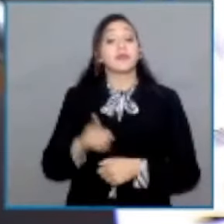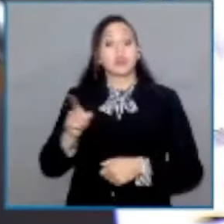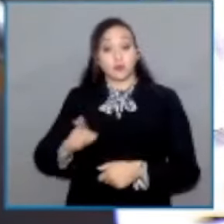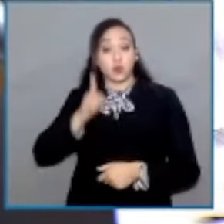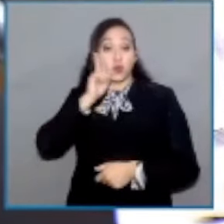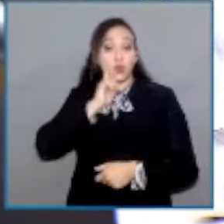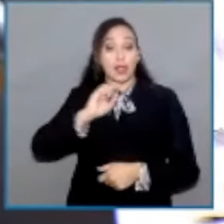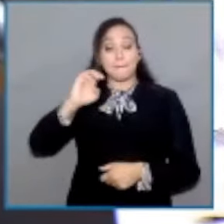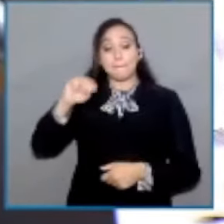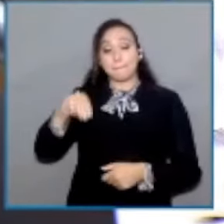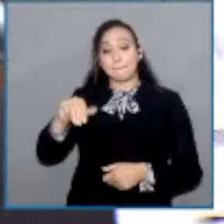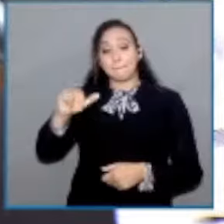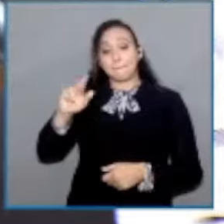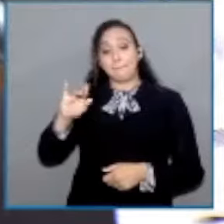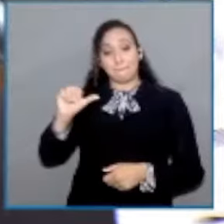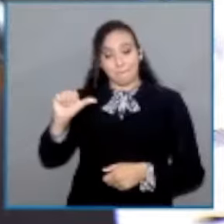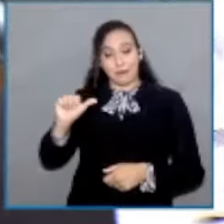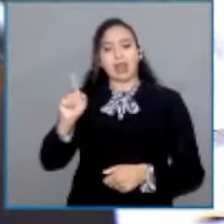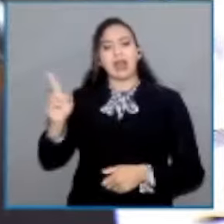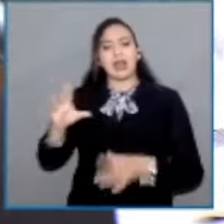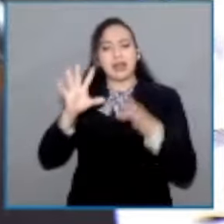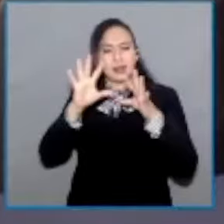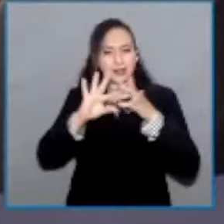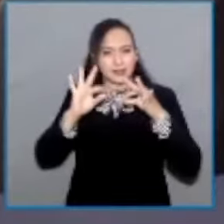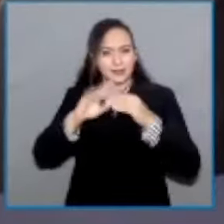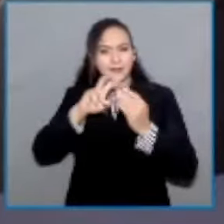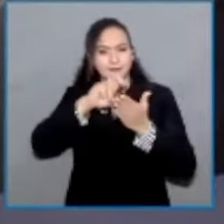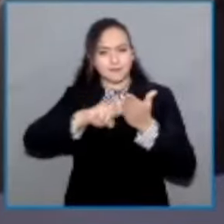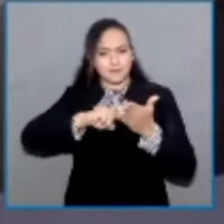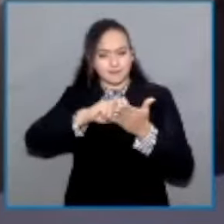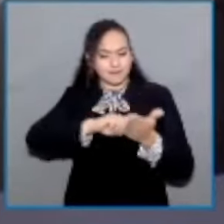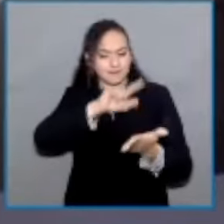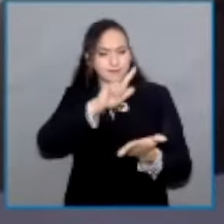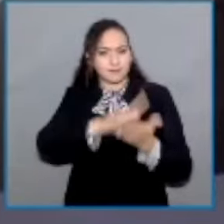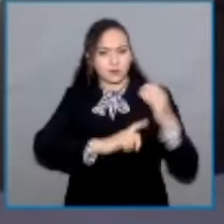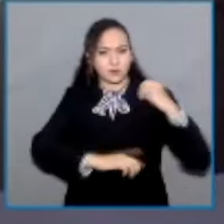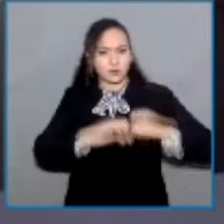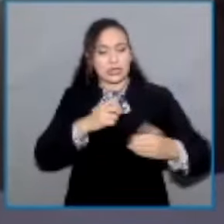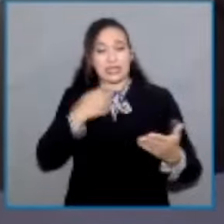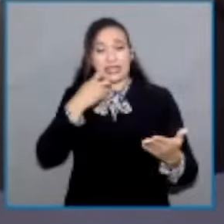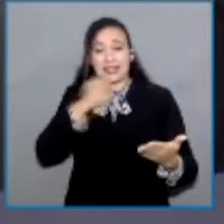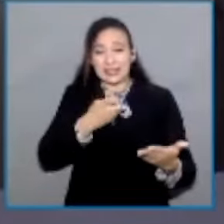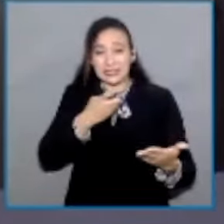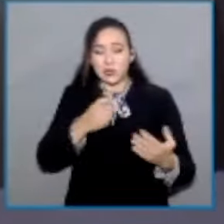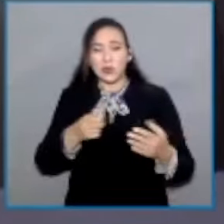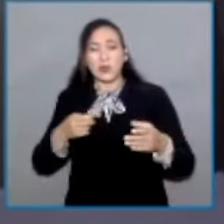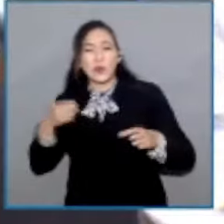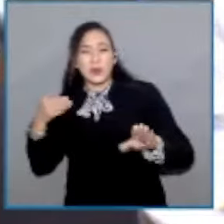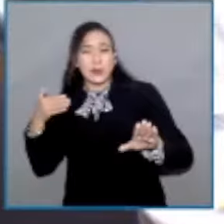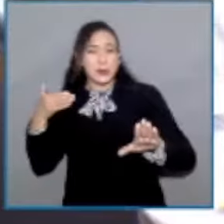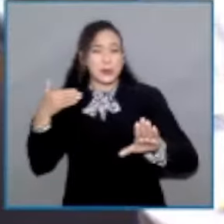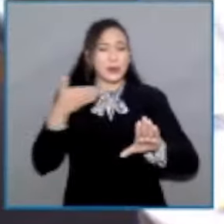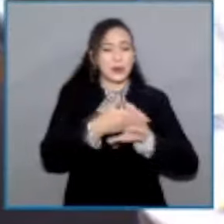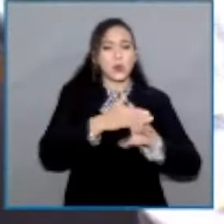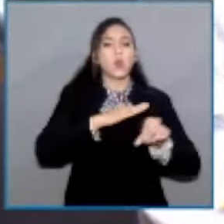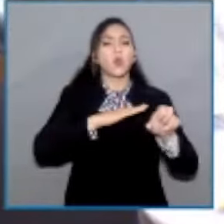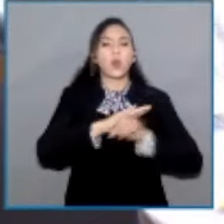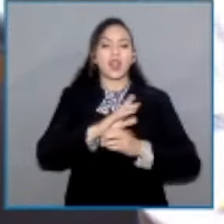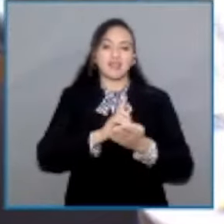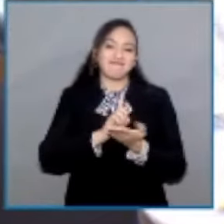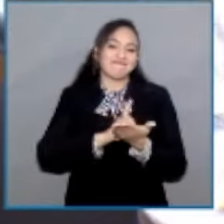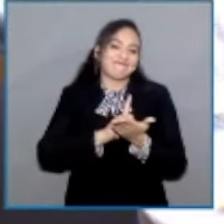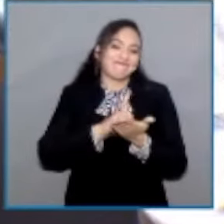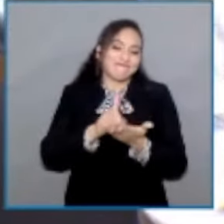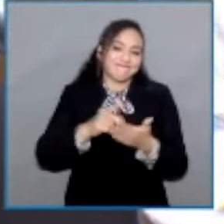su parte, afirmó que la reforma judicial representa un ataque directo para los derechos de los mexicanos e incluso un